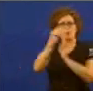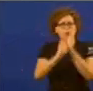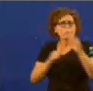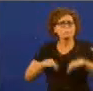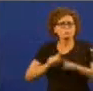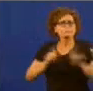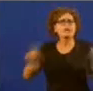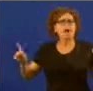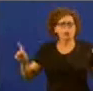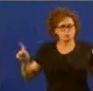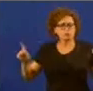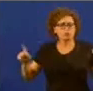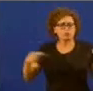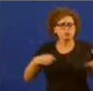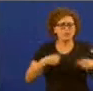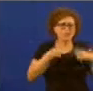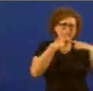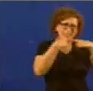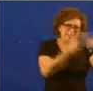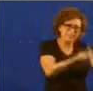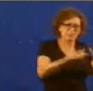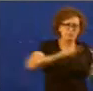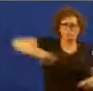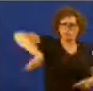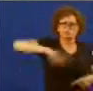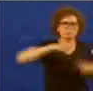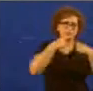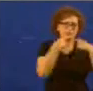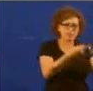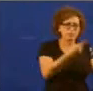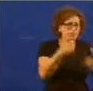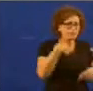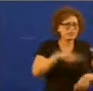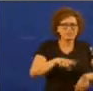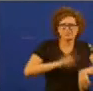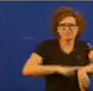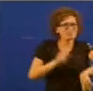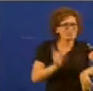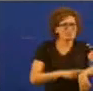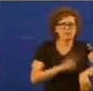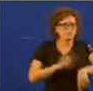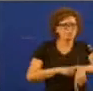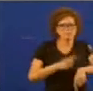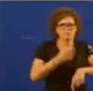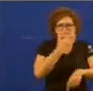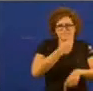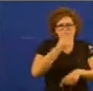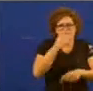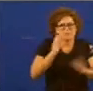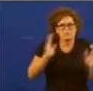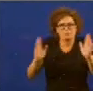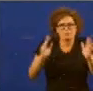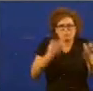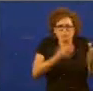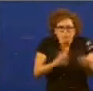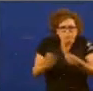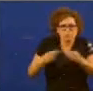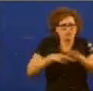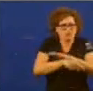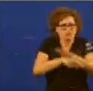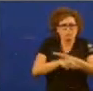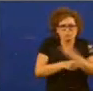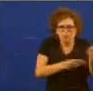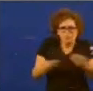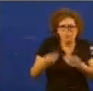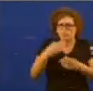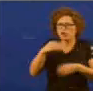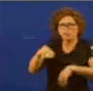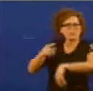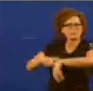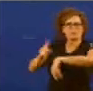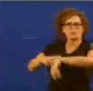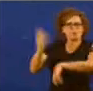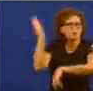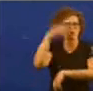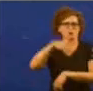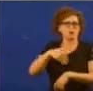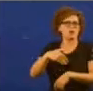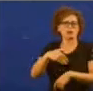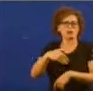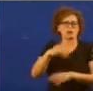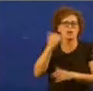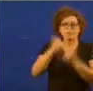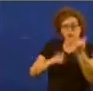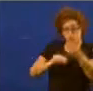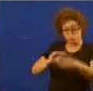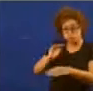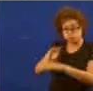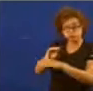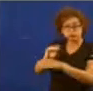afecta nos a todos e a todas e é realmente un momento crucial que abre unha oportunidade para construir un país